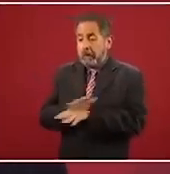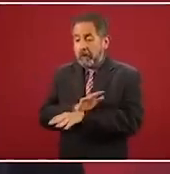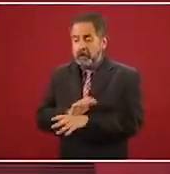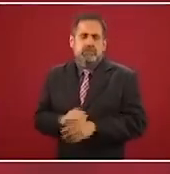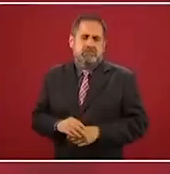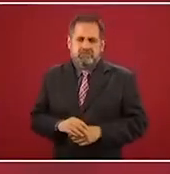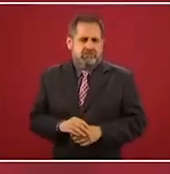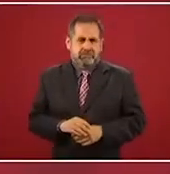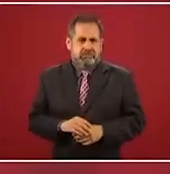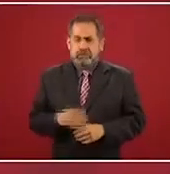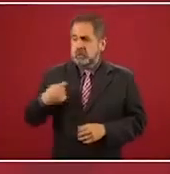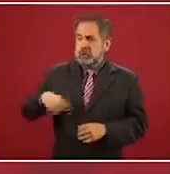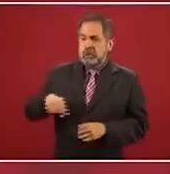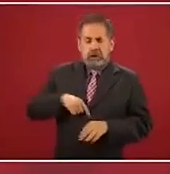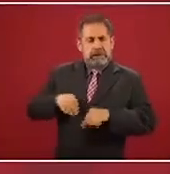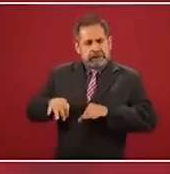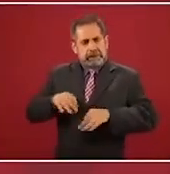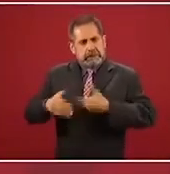aminoremos